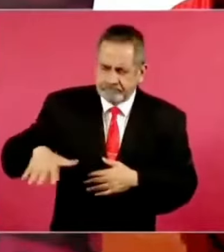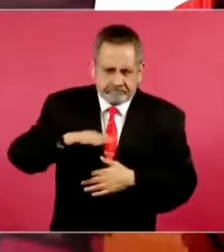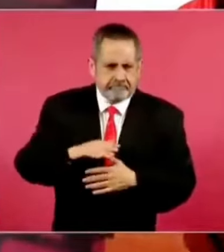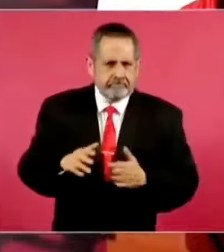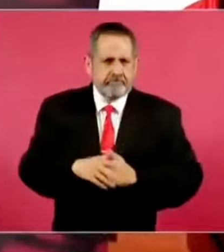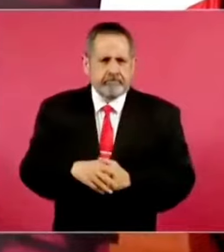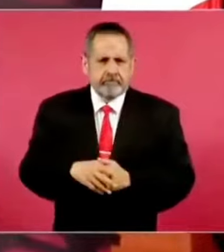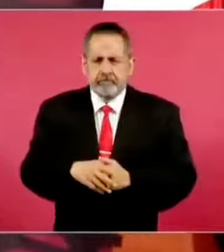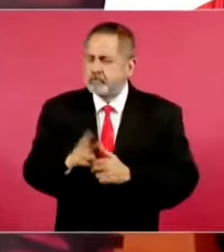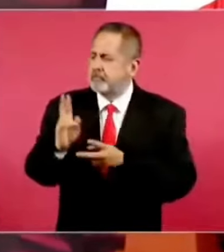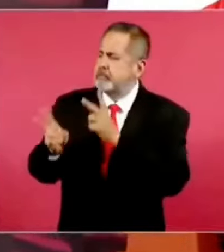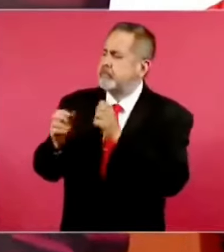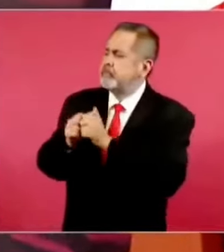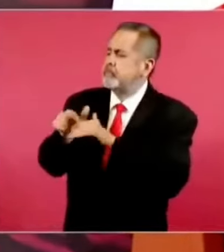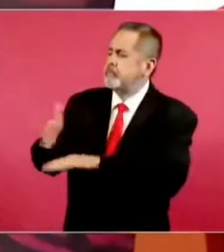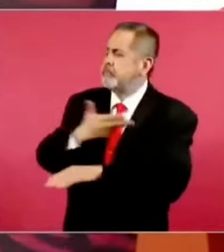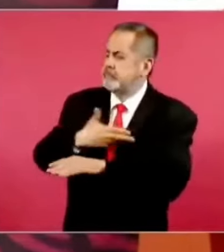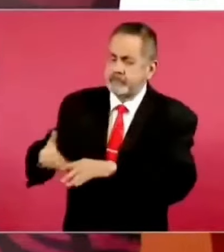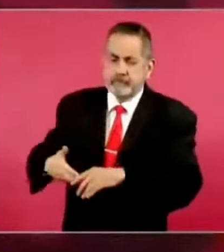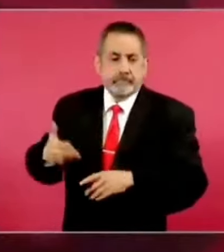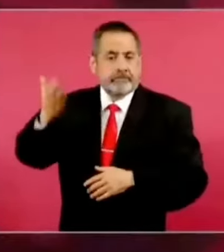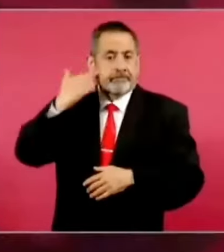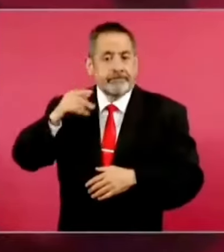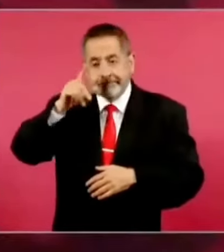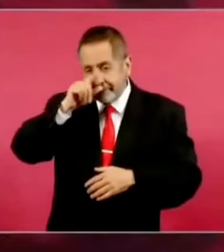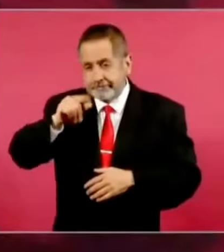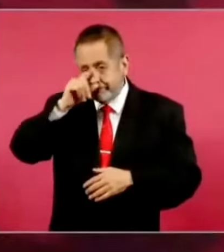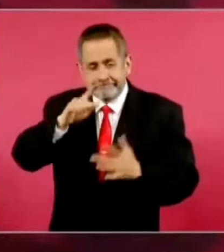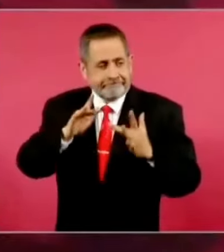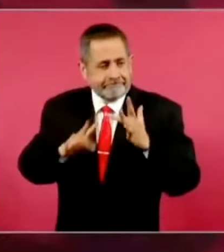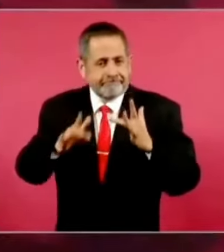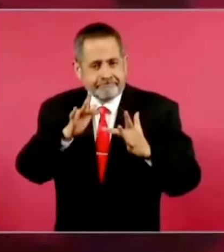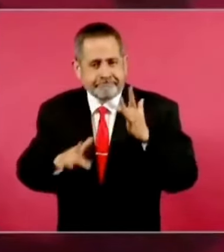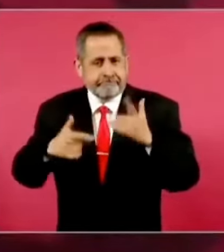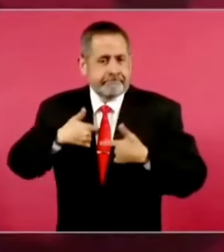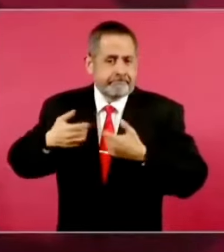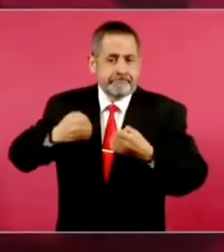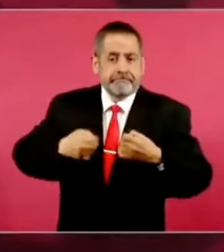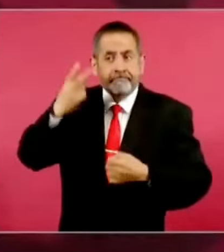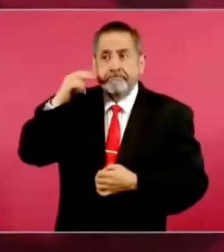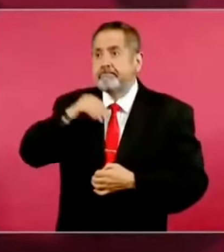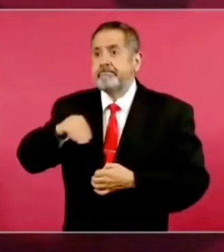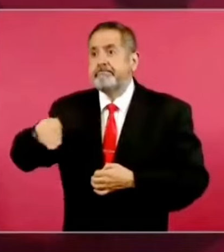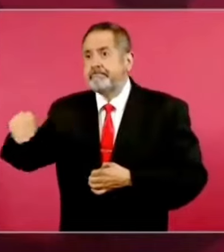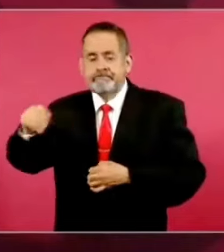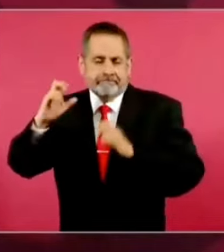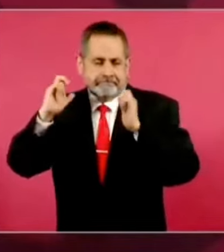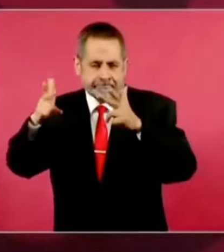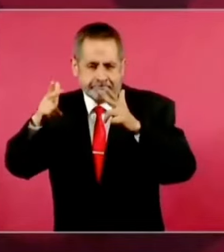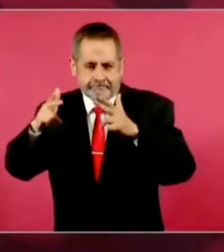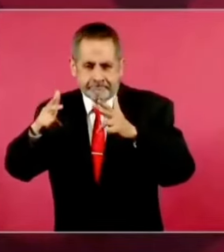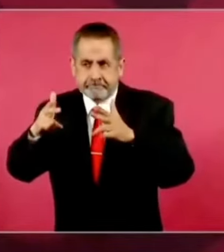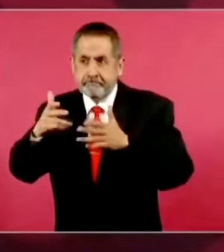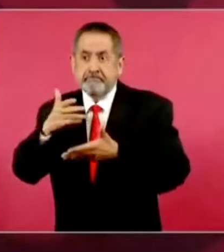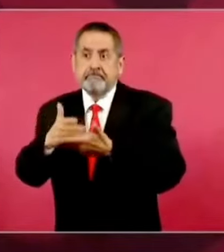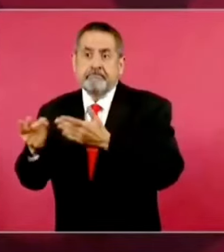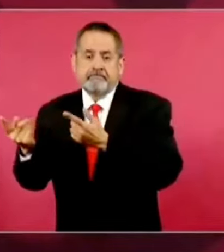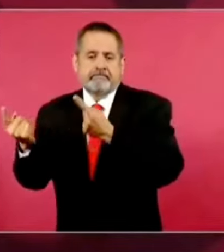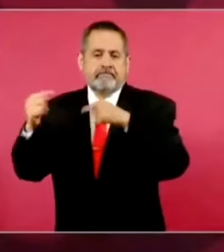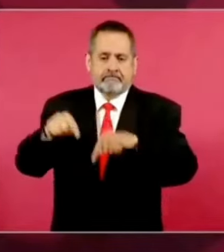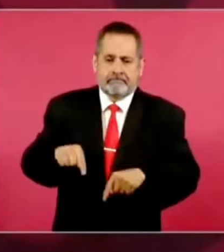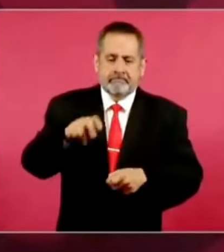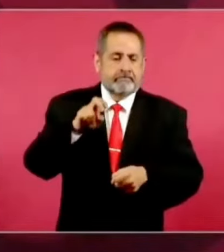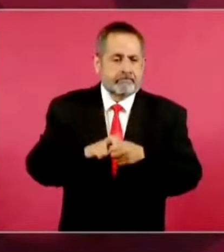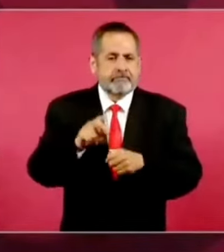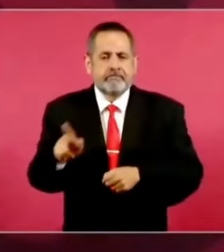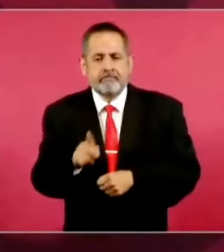Él pidió hablar conmigo, no se había podido establecer la comunicación porque andaba yo en gira en Chiapas hasta que llegué a la base de